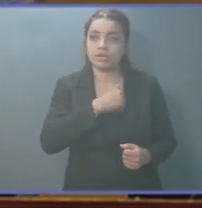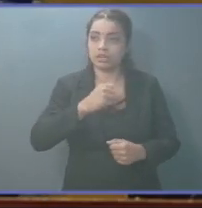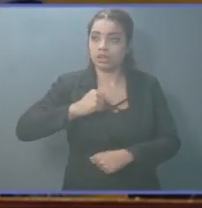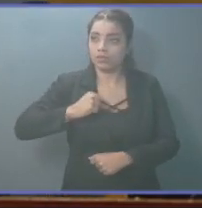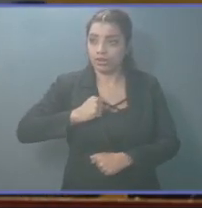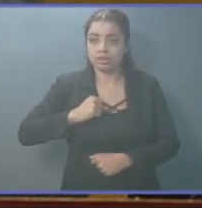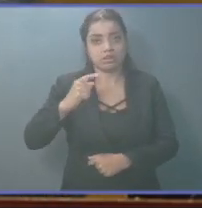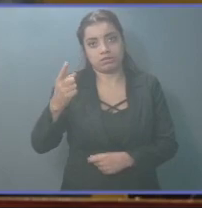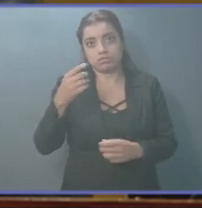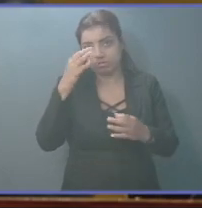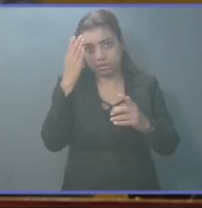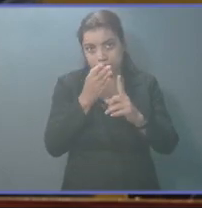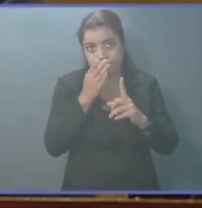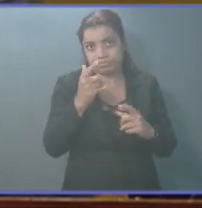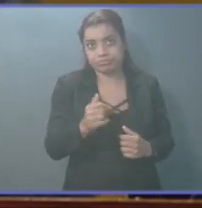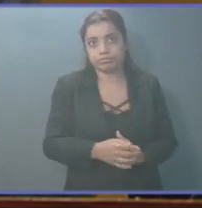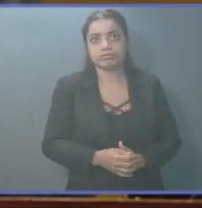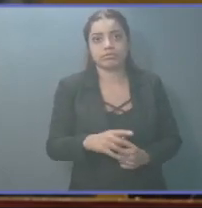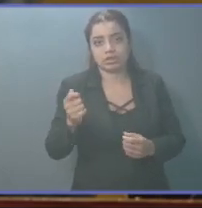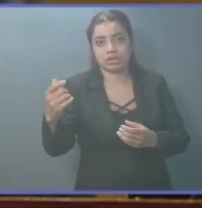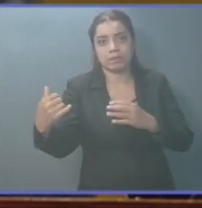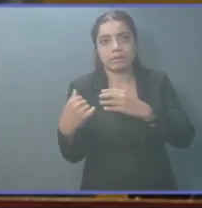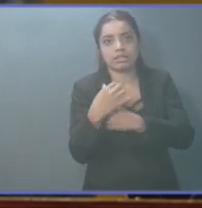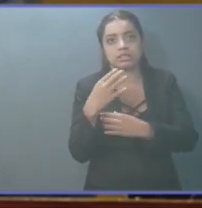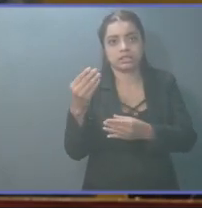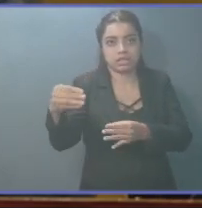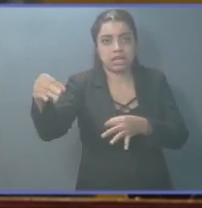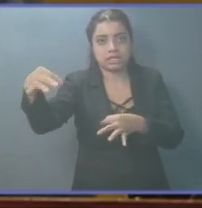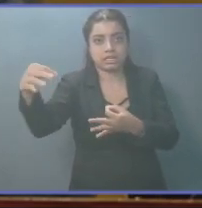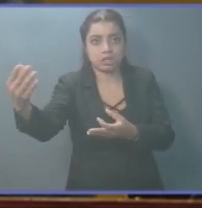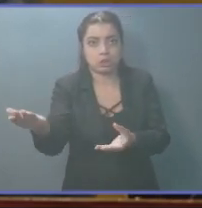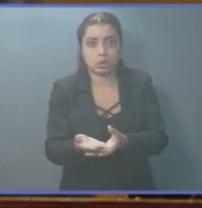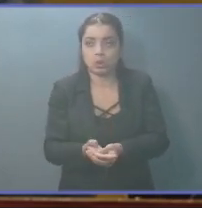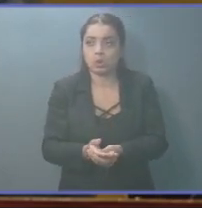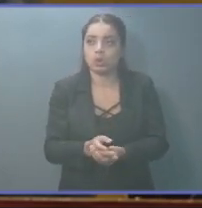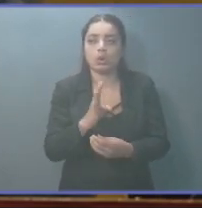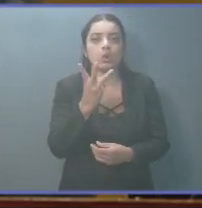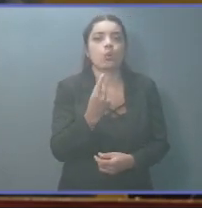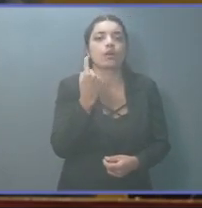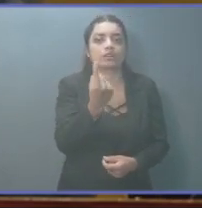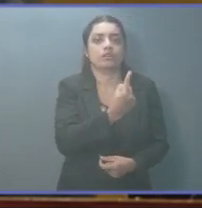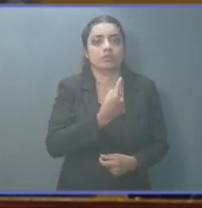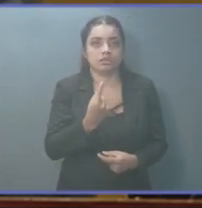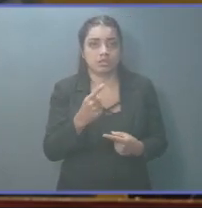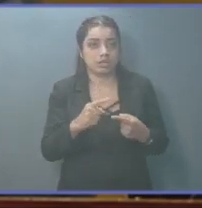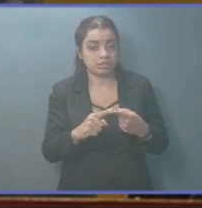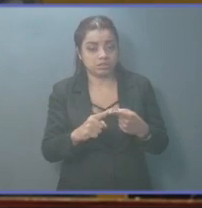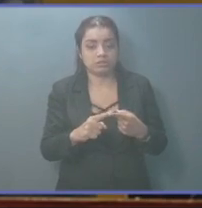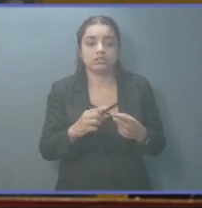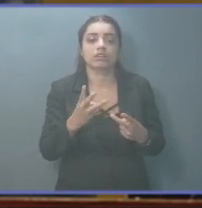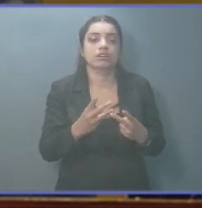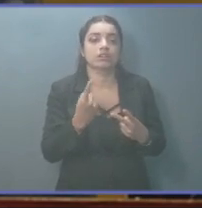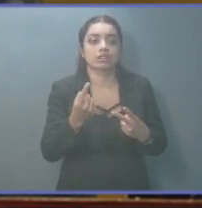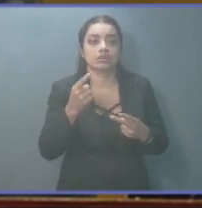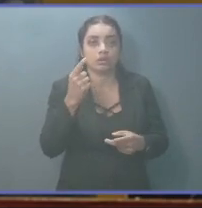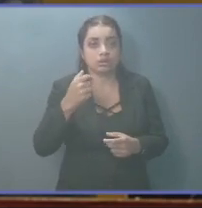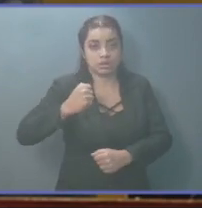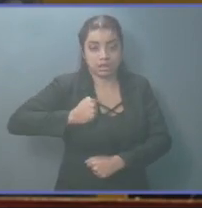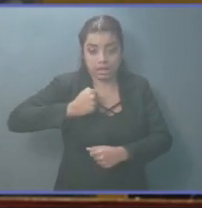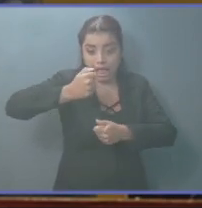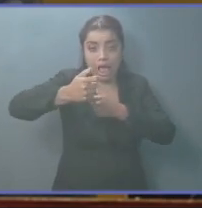porque ha sido muy puntual la pregunta. El número de efectivos, el tipo de armas